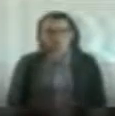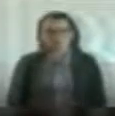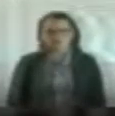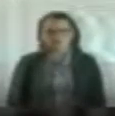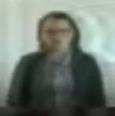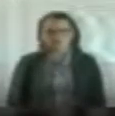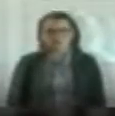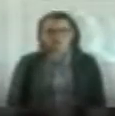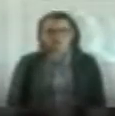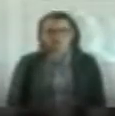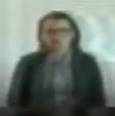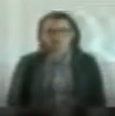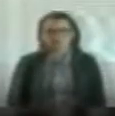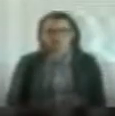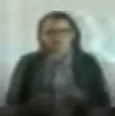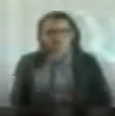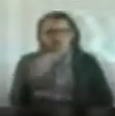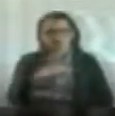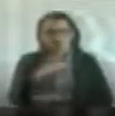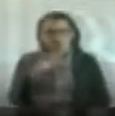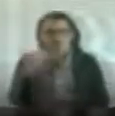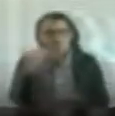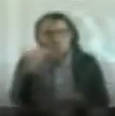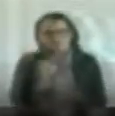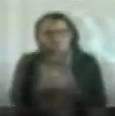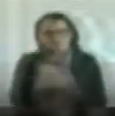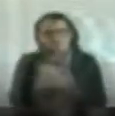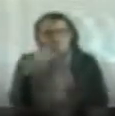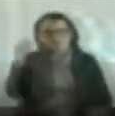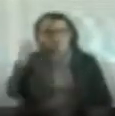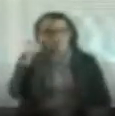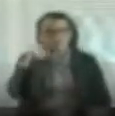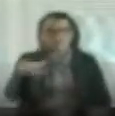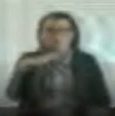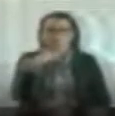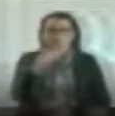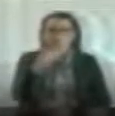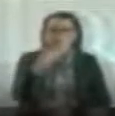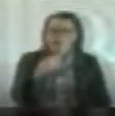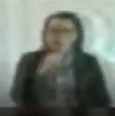Yo digo, vayan por las calles a ver qué piensa el pueblo. Lo bueno, lo malo.